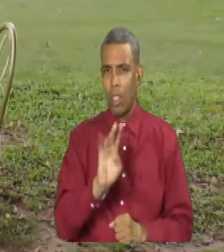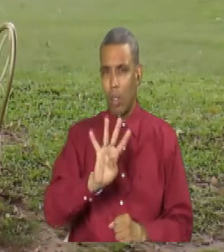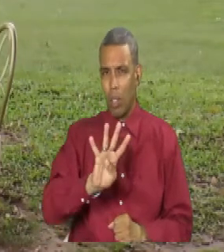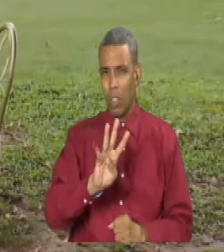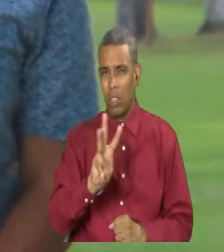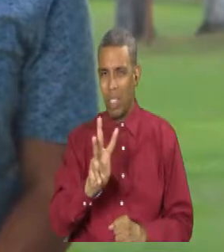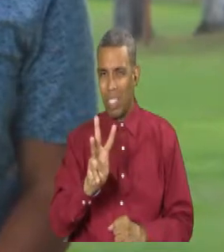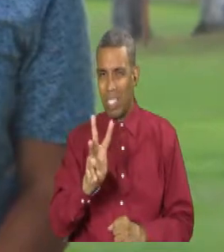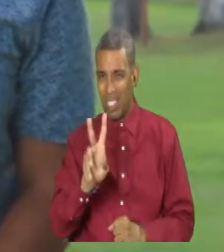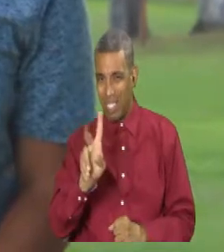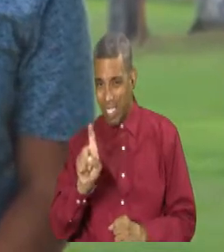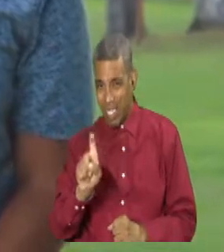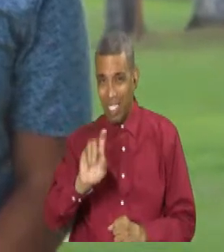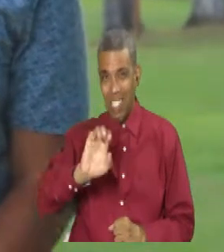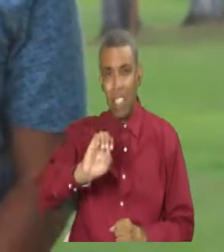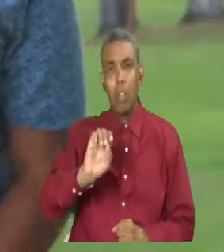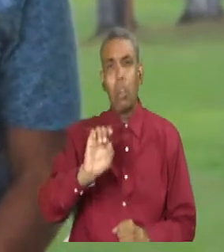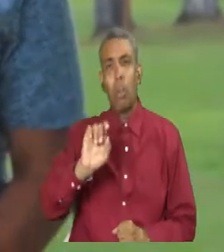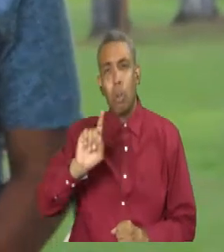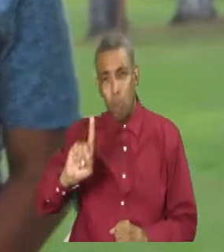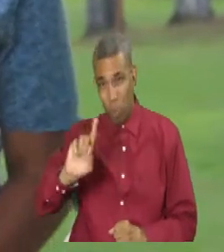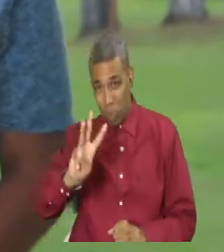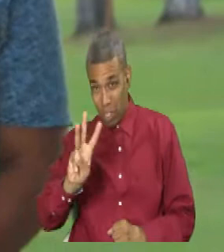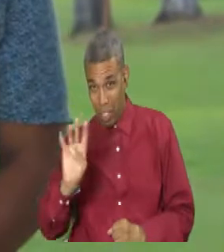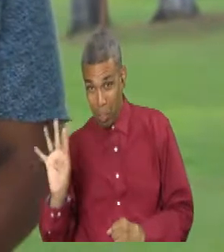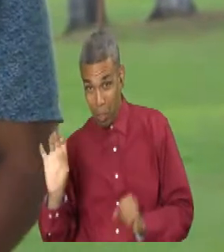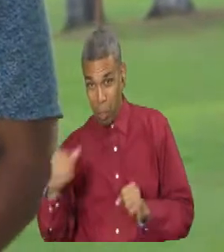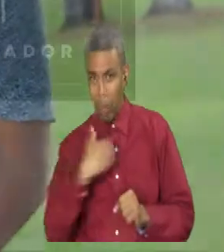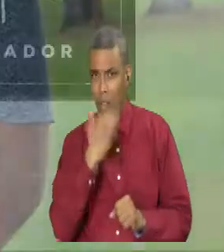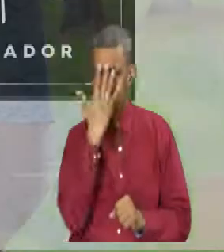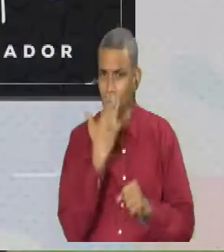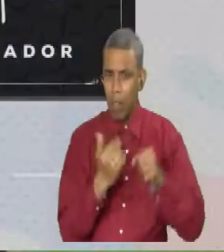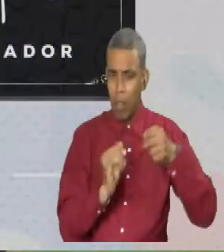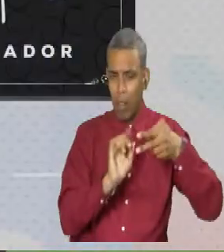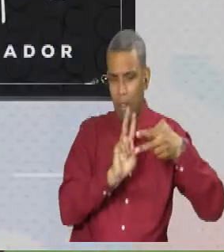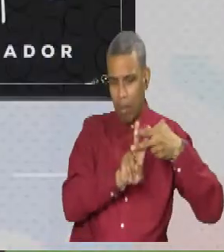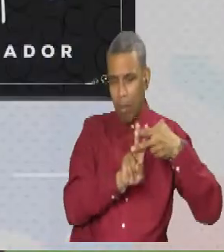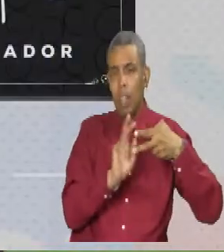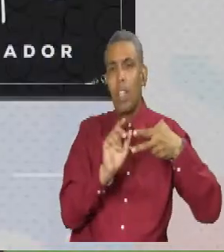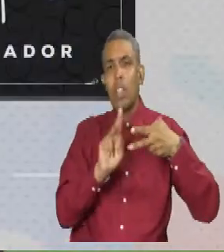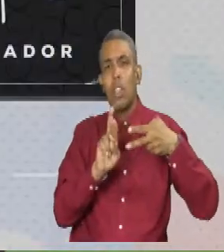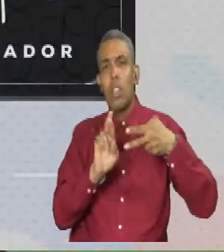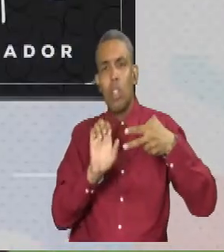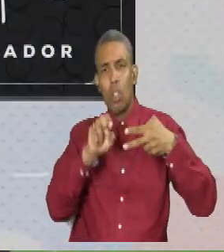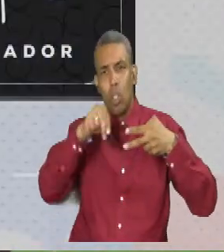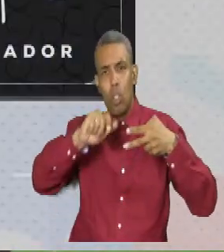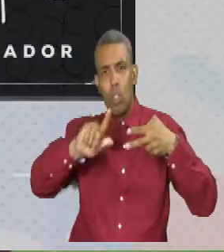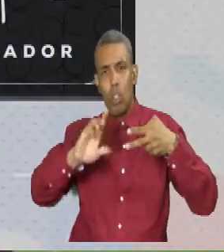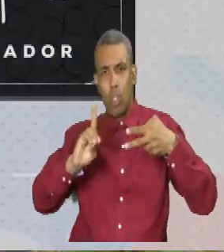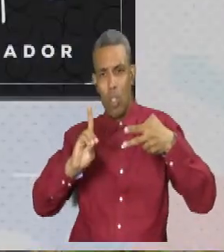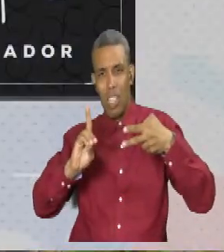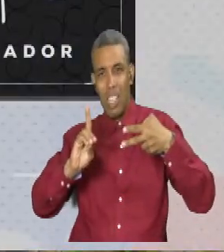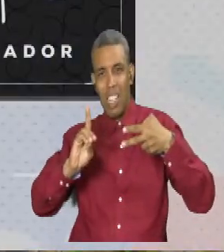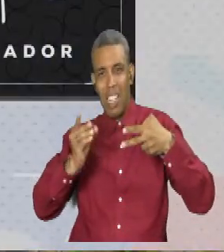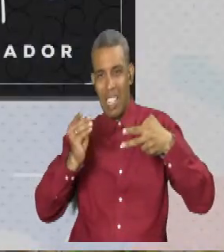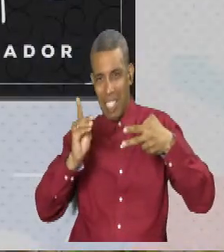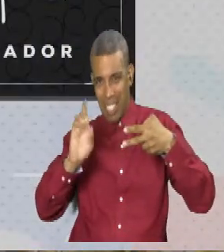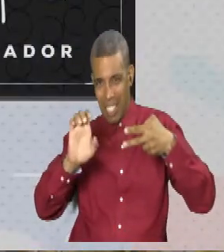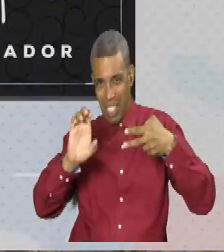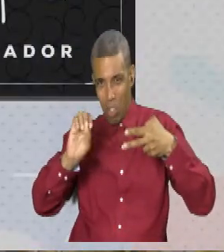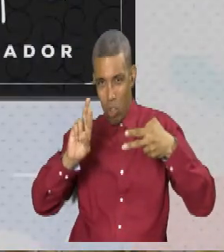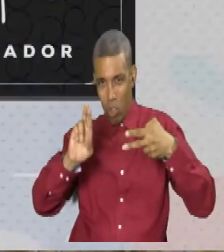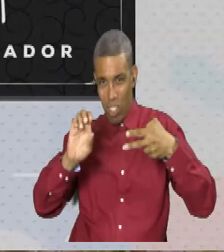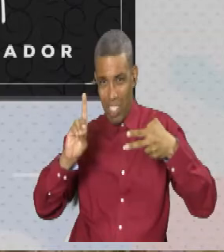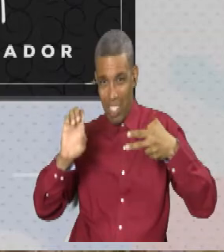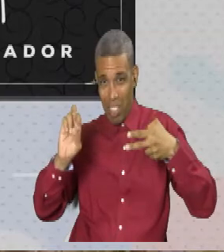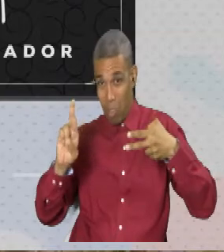312-436-0134 y al fanpage Ronald Rodríguez Decorador. Allí daré toda respuesta a todas sus inquietudes y cotizaciones en cuanto a decoración. Bueno, a todos